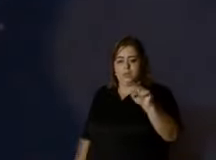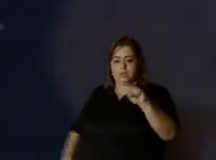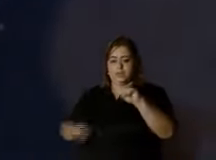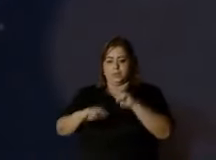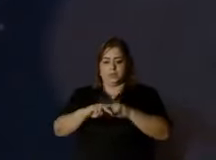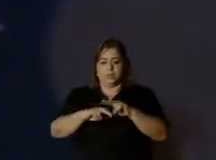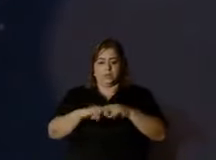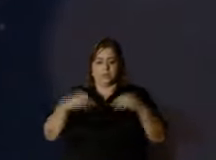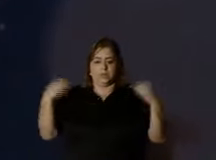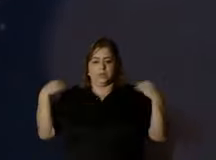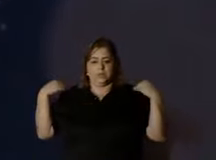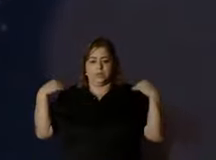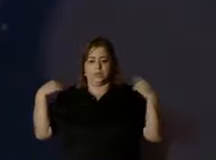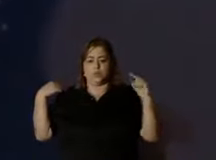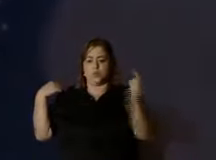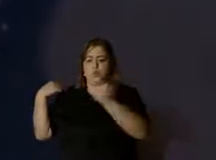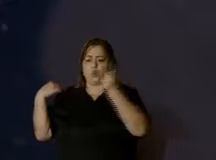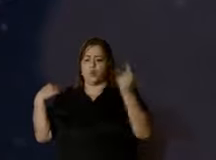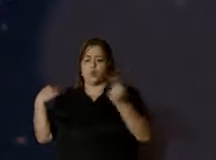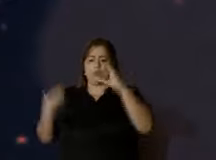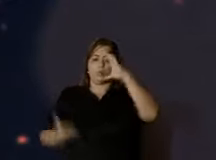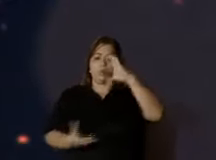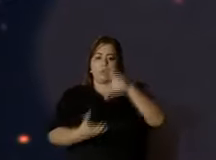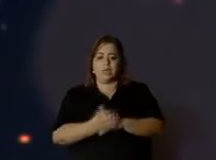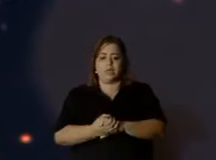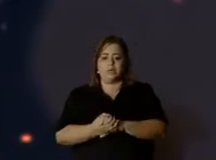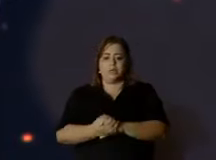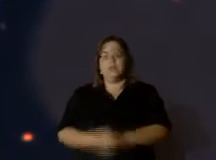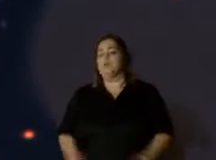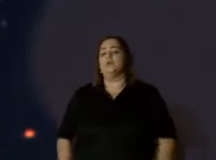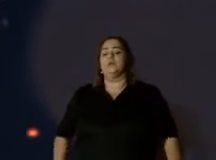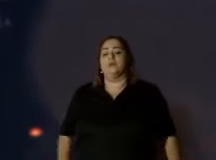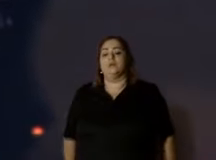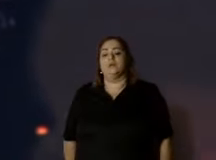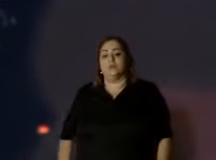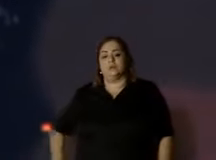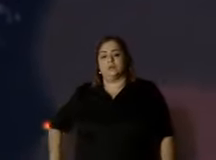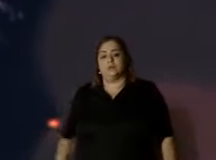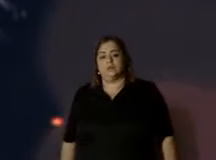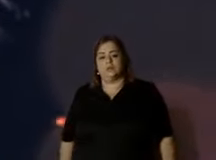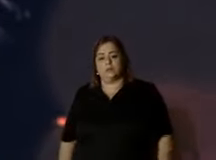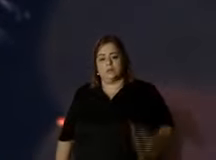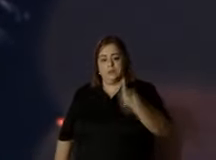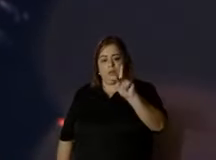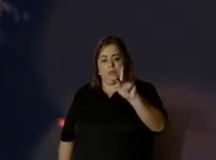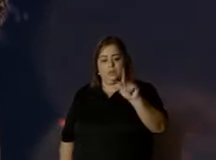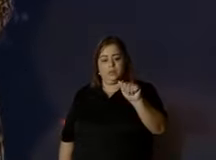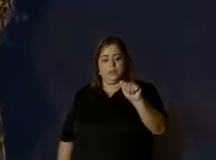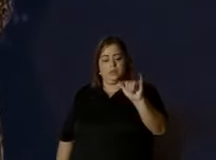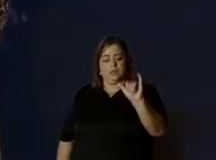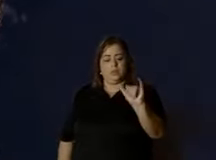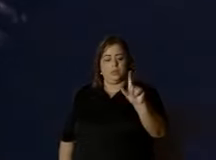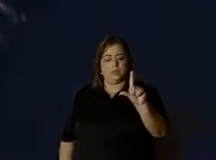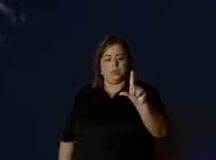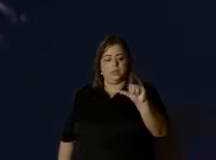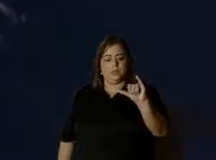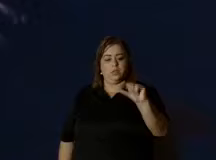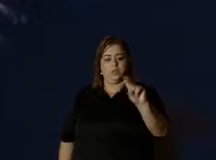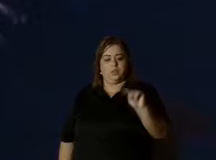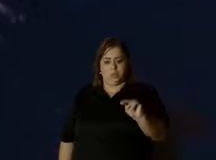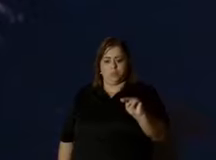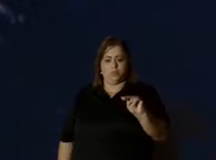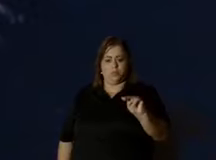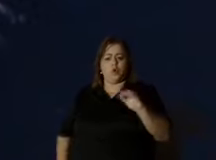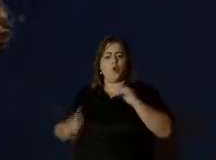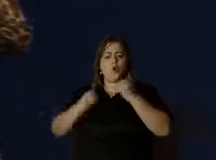en el hombro. Solo cree, hija. Solo cree. Kalin, ¿cómo está tu mamá? Qué bueno,